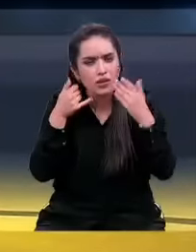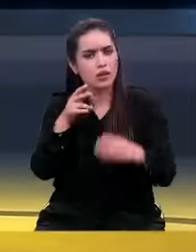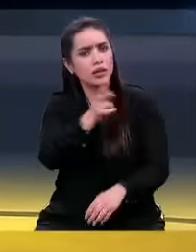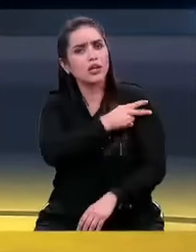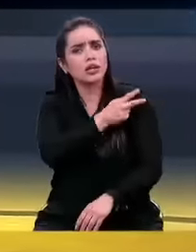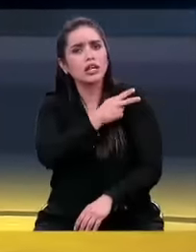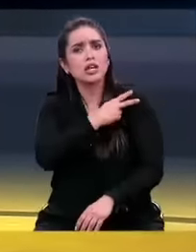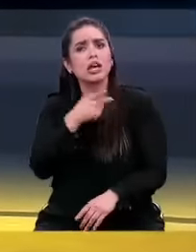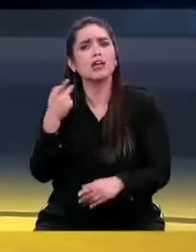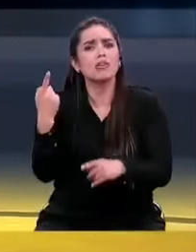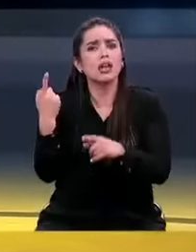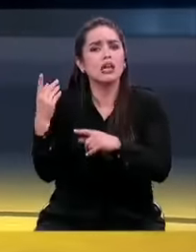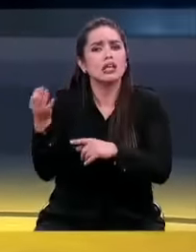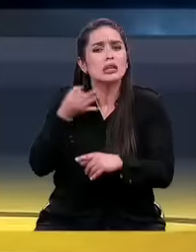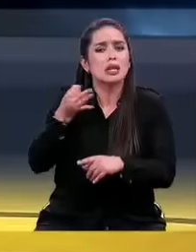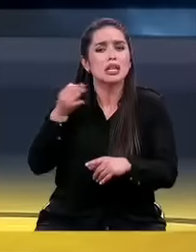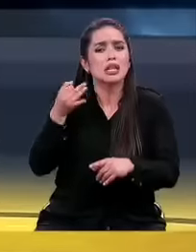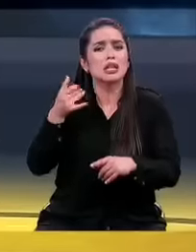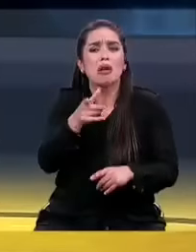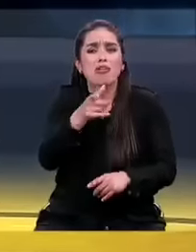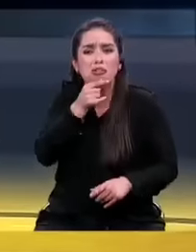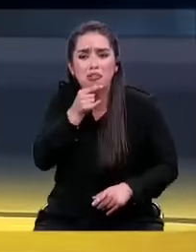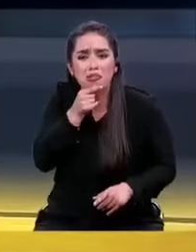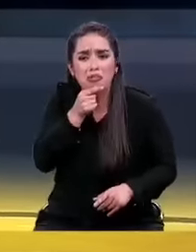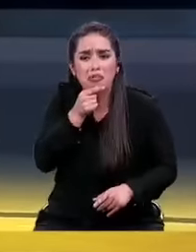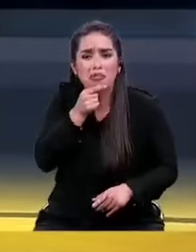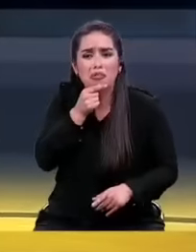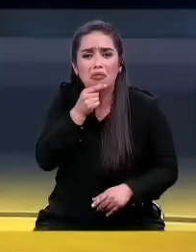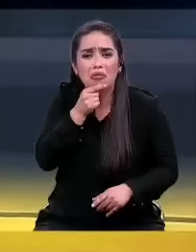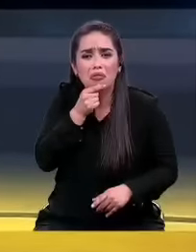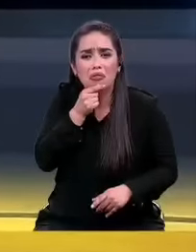habla rápido, se me está yendo la batería.